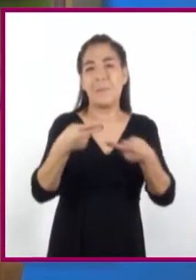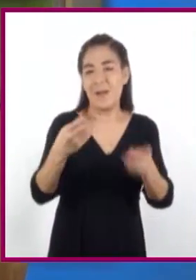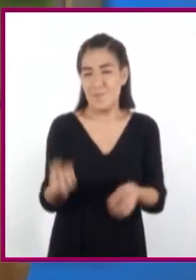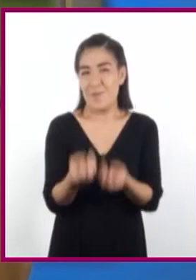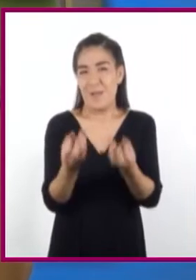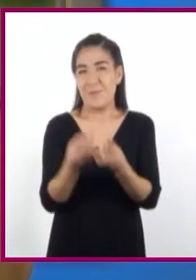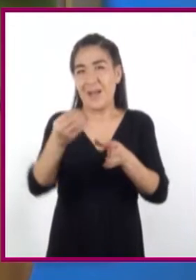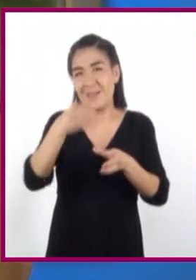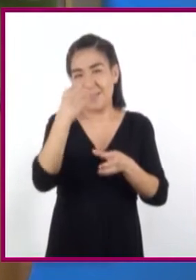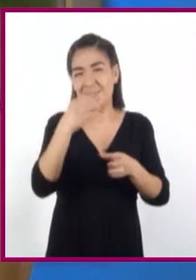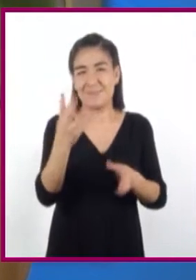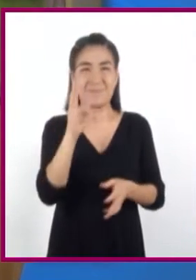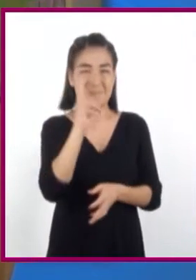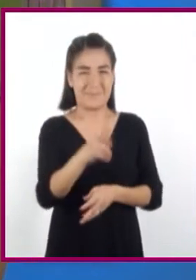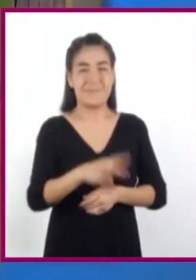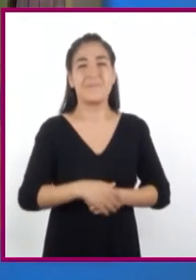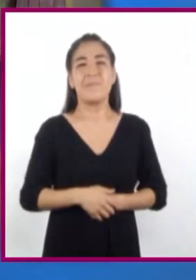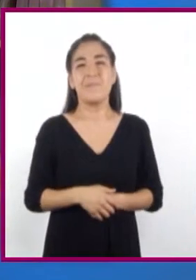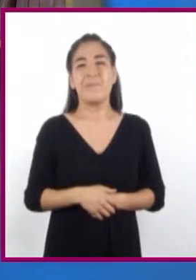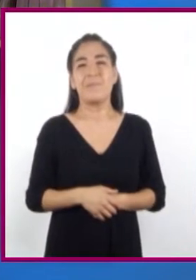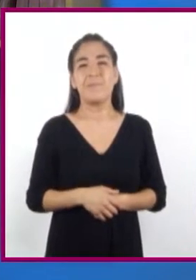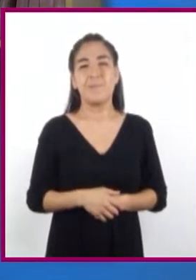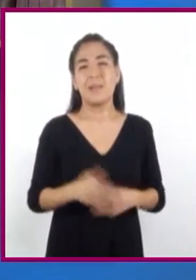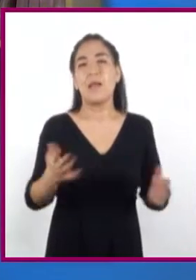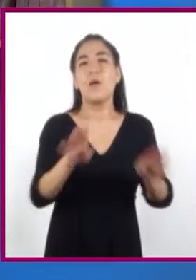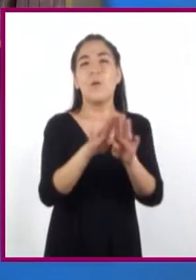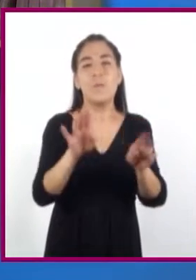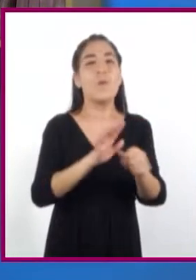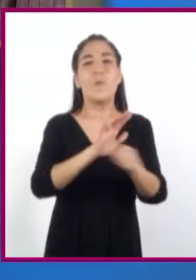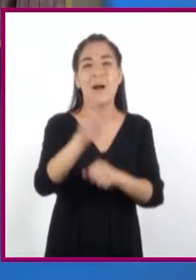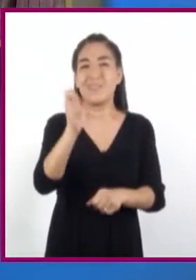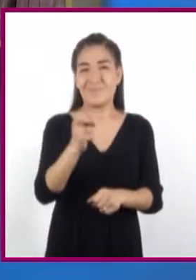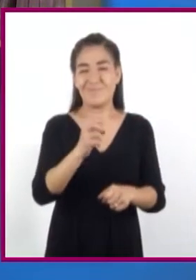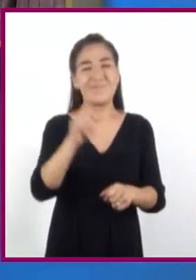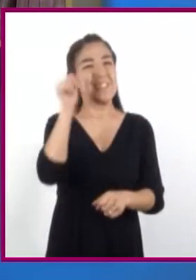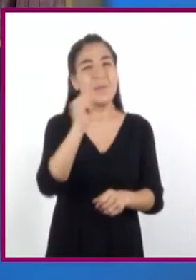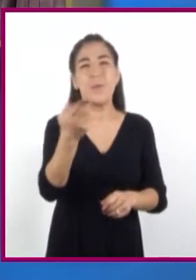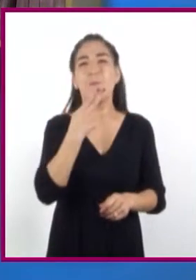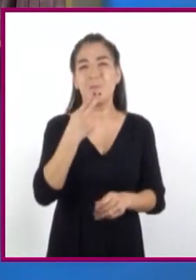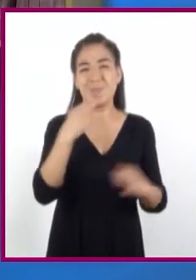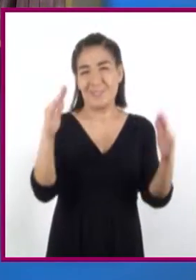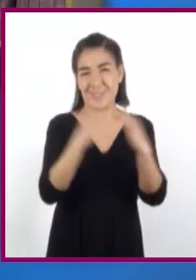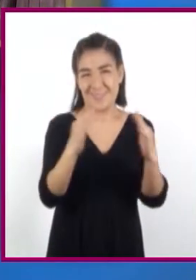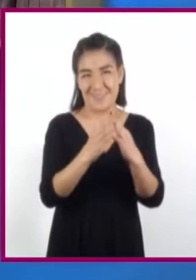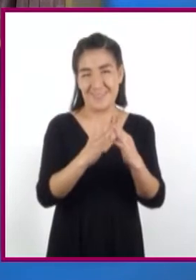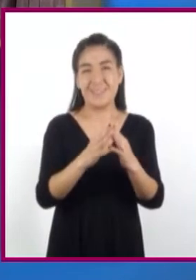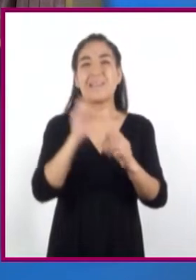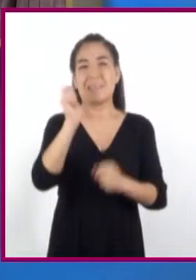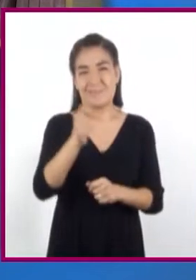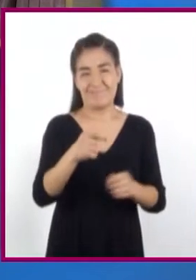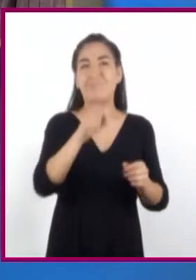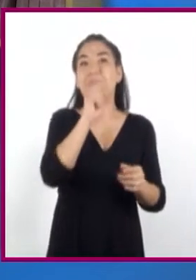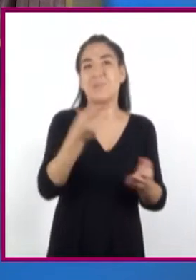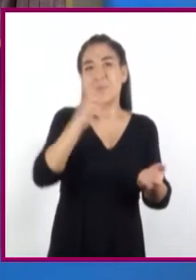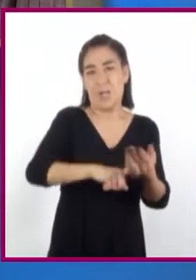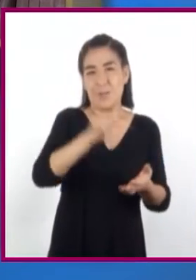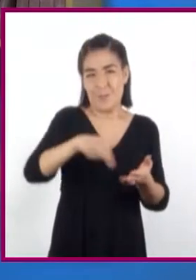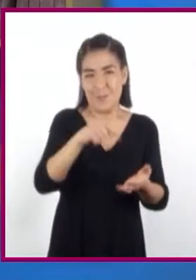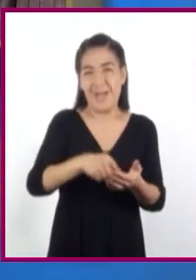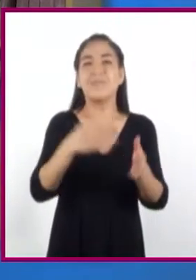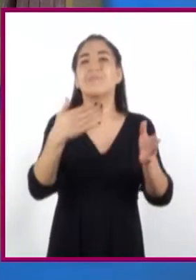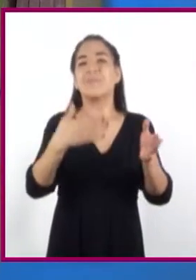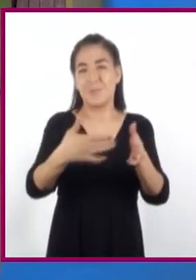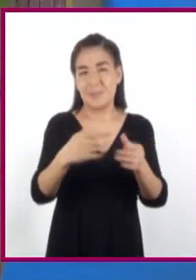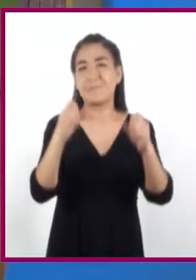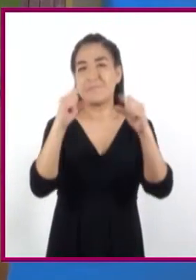palomitas. Veámoslo. Uno de los equipos básicos que tenemos en casa, específicamente en la cocina, es el